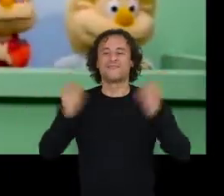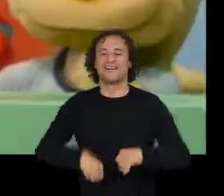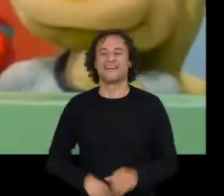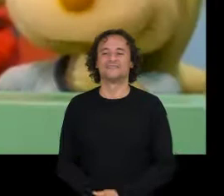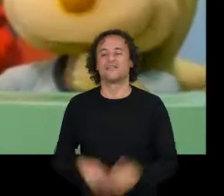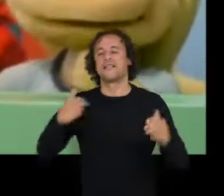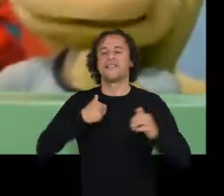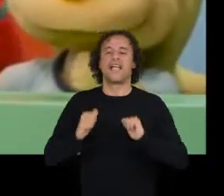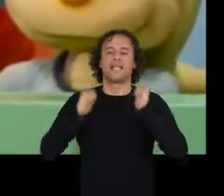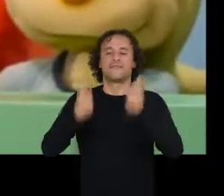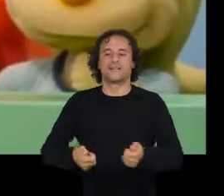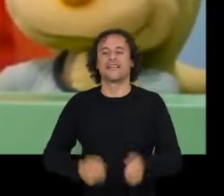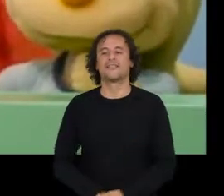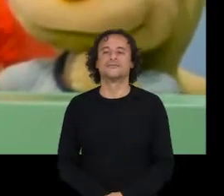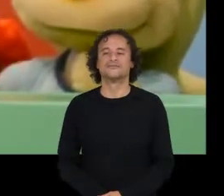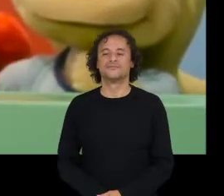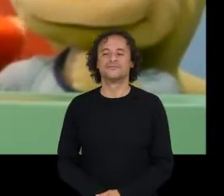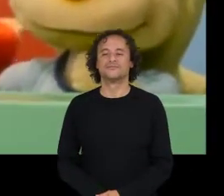Pois empezo.